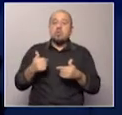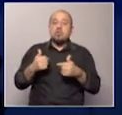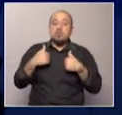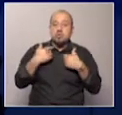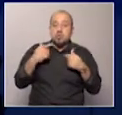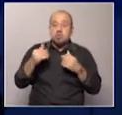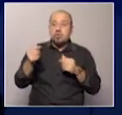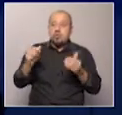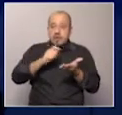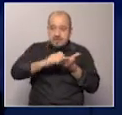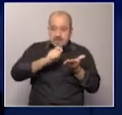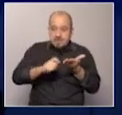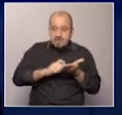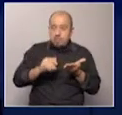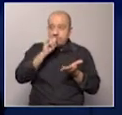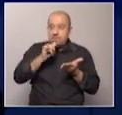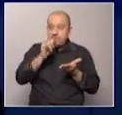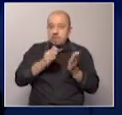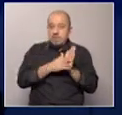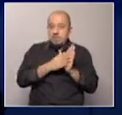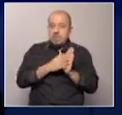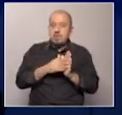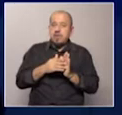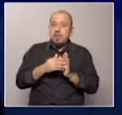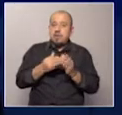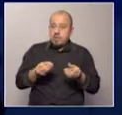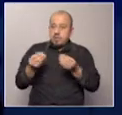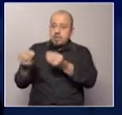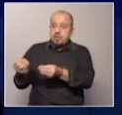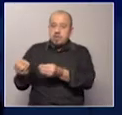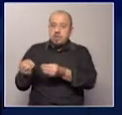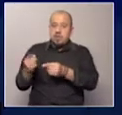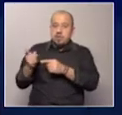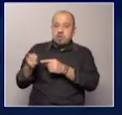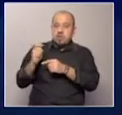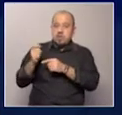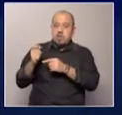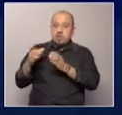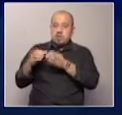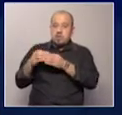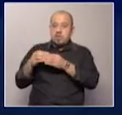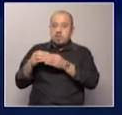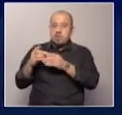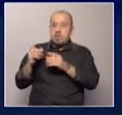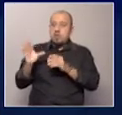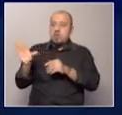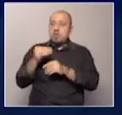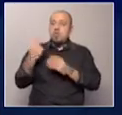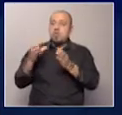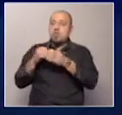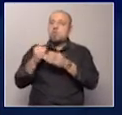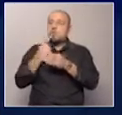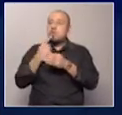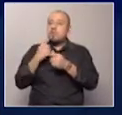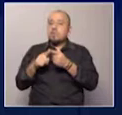informamos de las actividades de todos los días con quien pensamos en conjunto con legisladores allí desde todos los partidos políticos